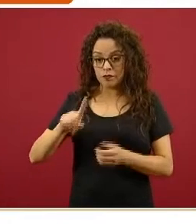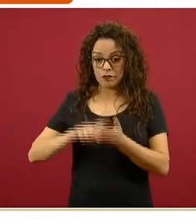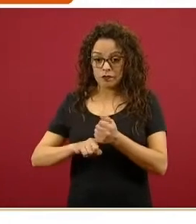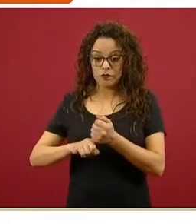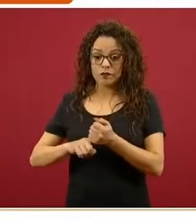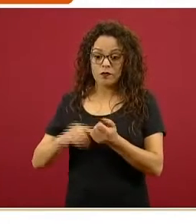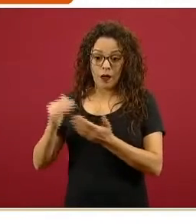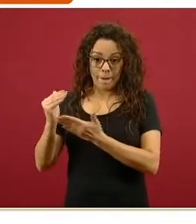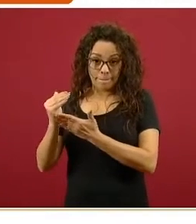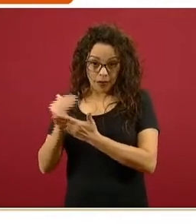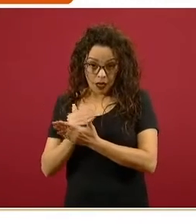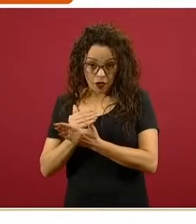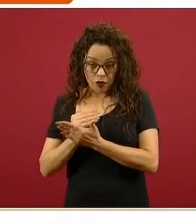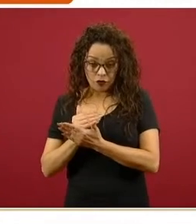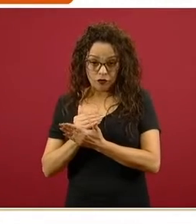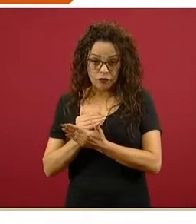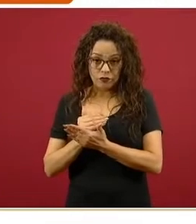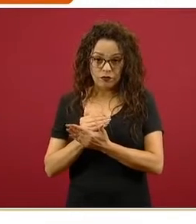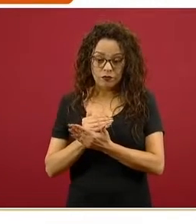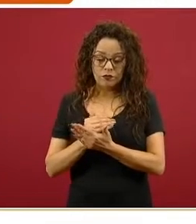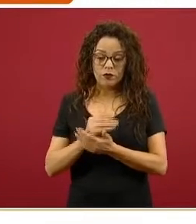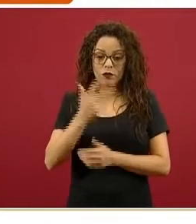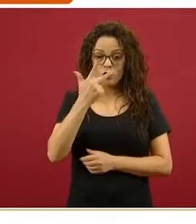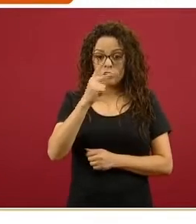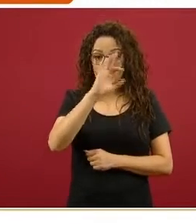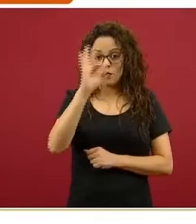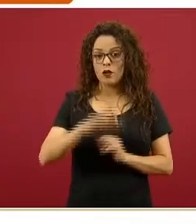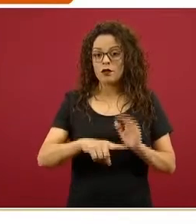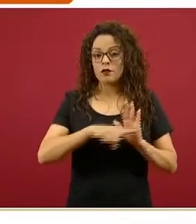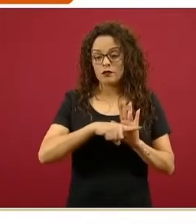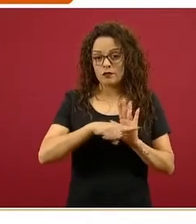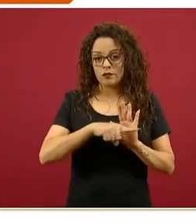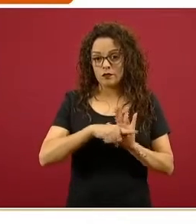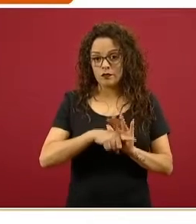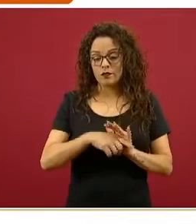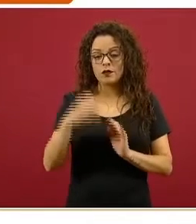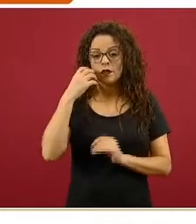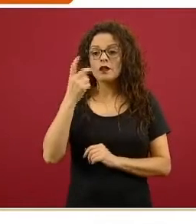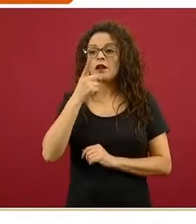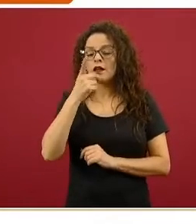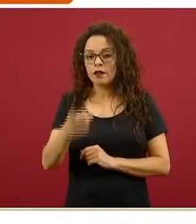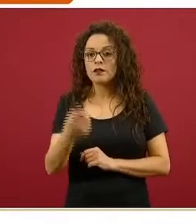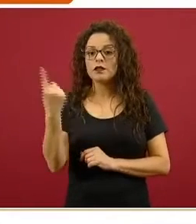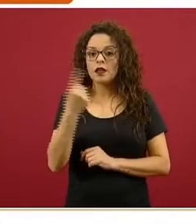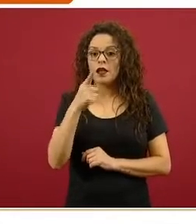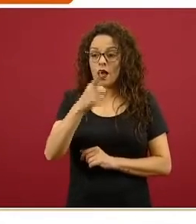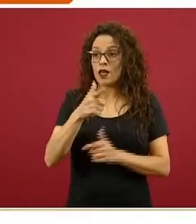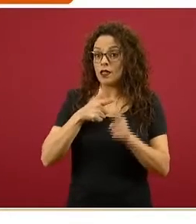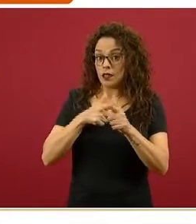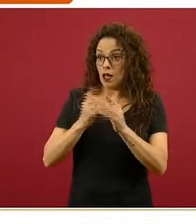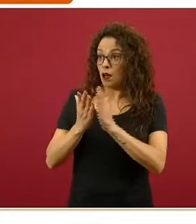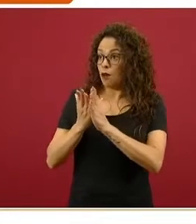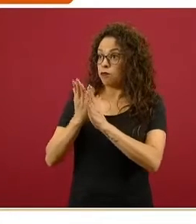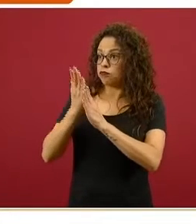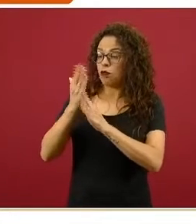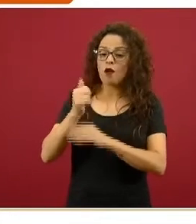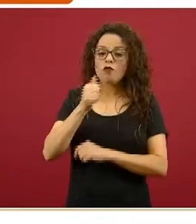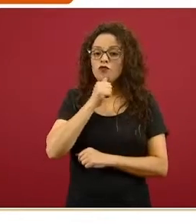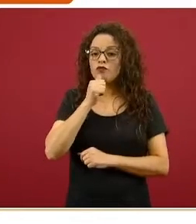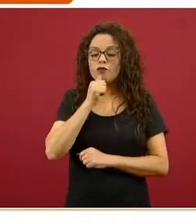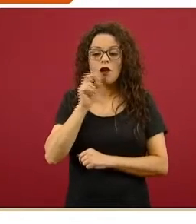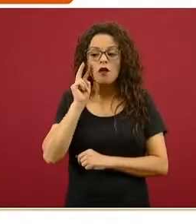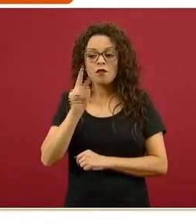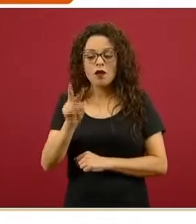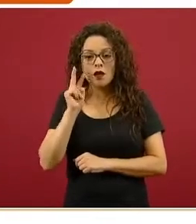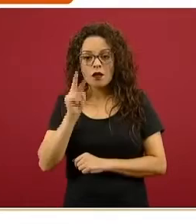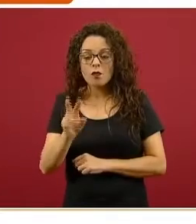un descenso menor, es uno del menos 8%. Esto quiere decir que a pesar del incremento, esto aún no se refleja o